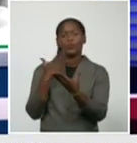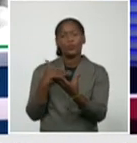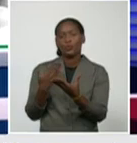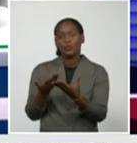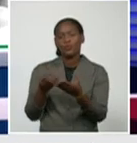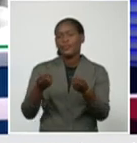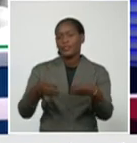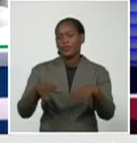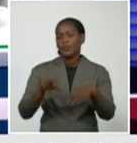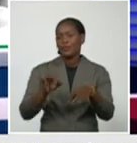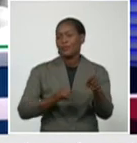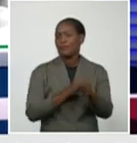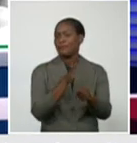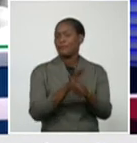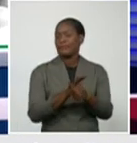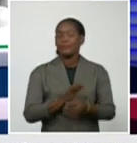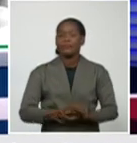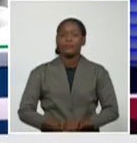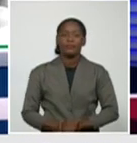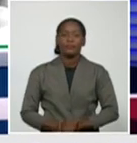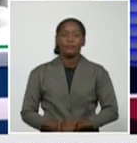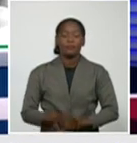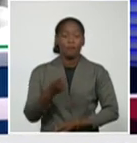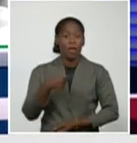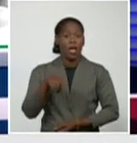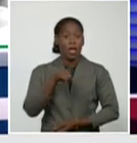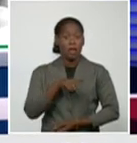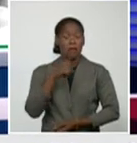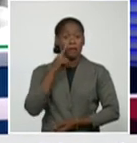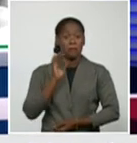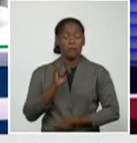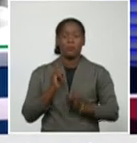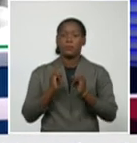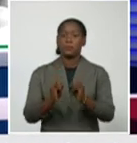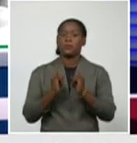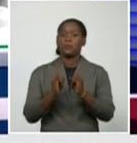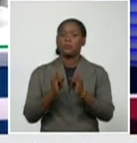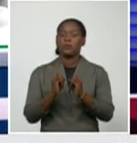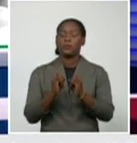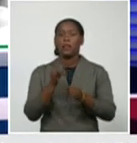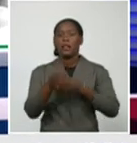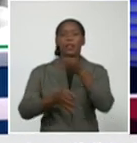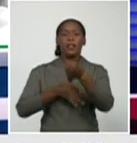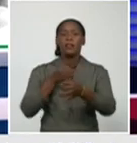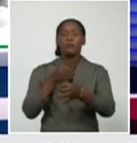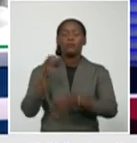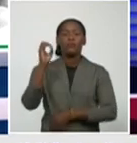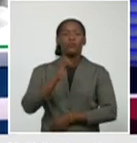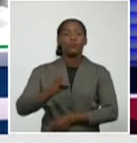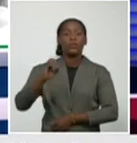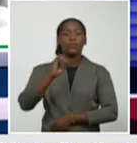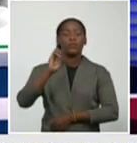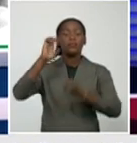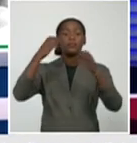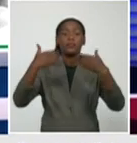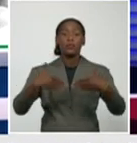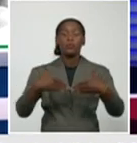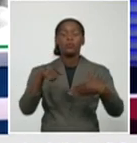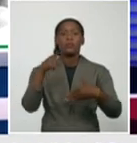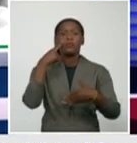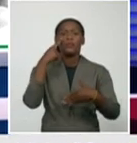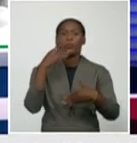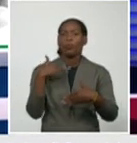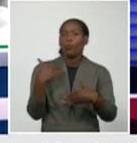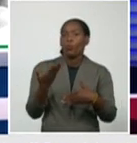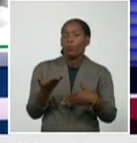COVID-19. Y ayer muchos medios de prensa destacaban la noticia de que la Organización Mundial de la Salud ha desestimado la